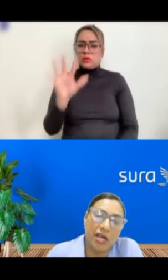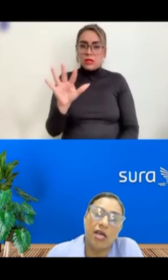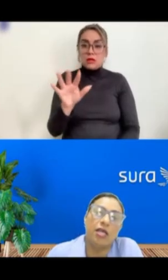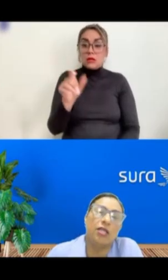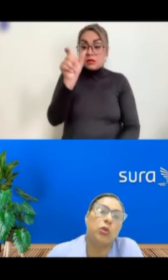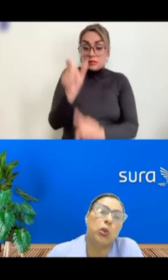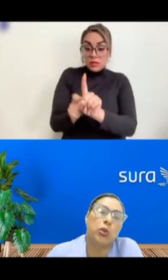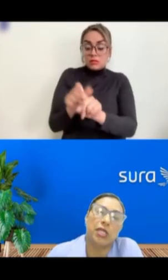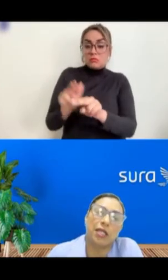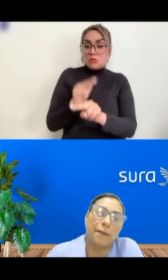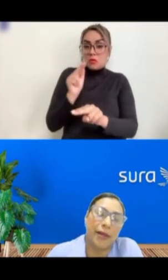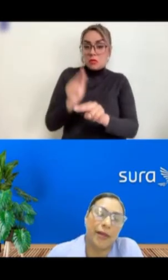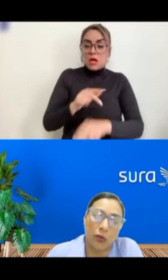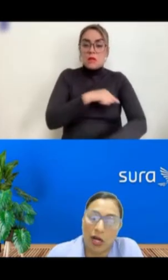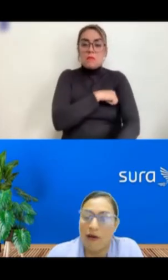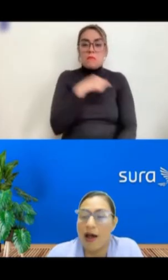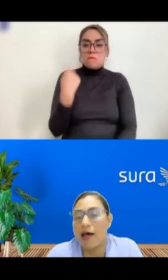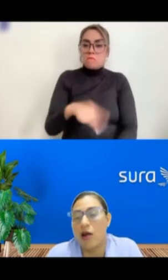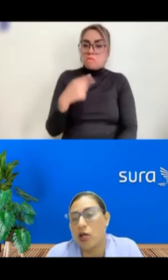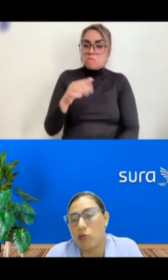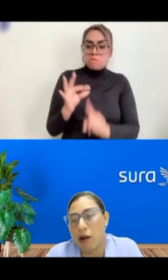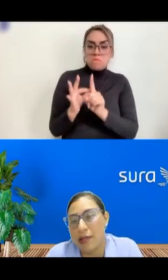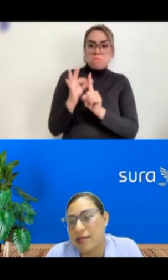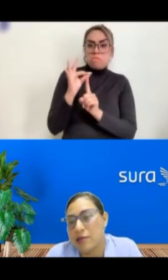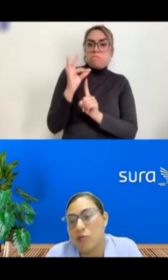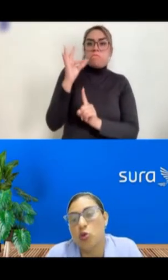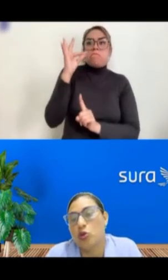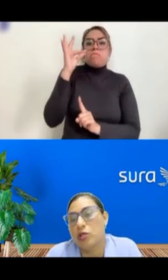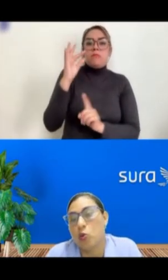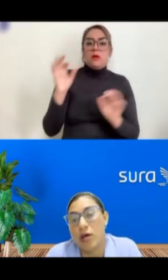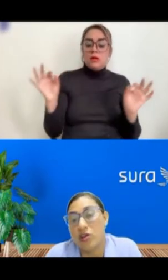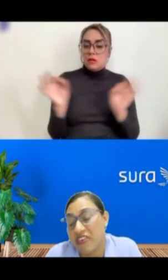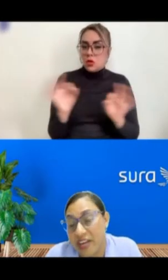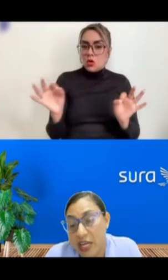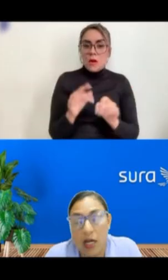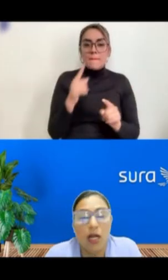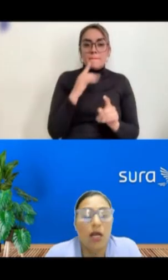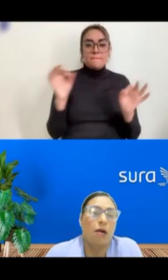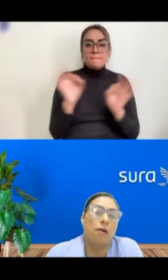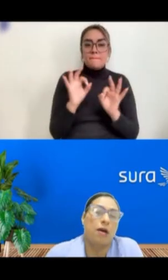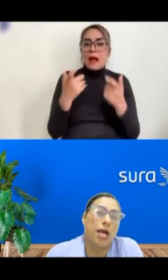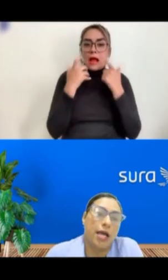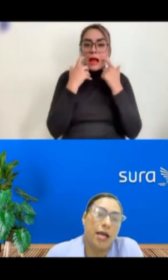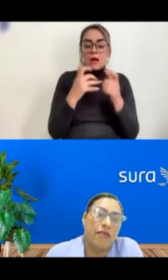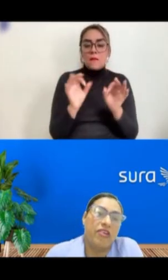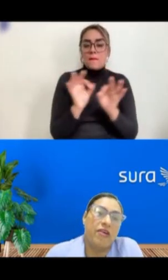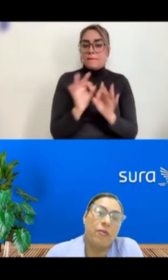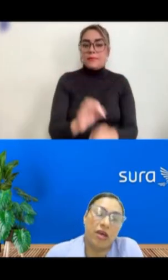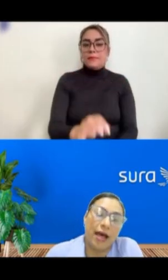persona está bien, no tiene la temperatura elevada, lo que normalmente decimos no tiene un cuadro febril.